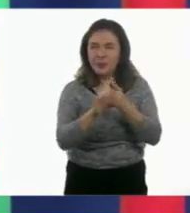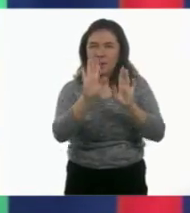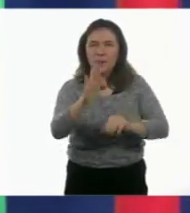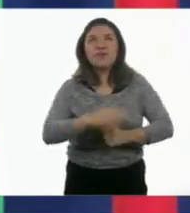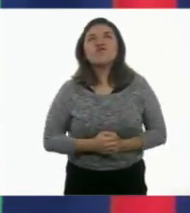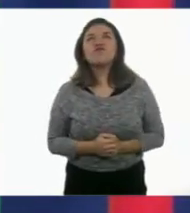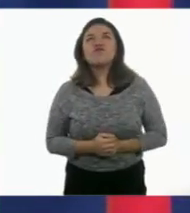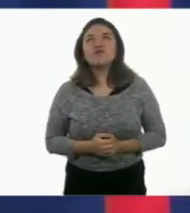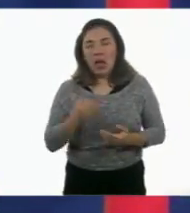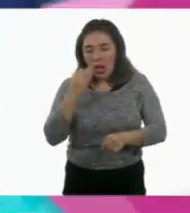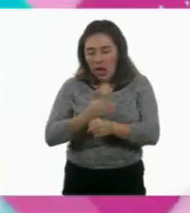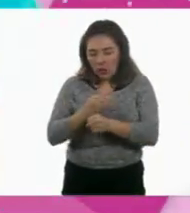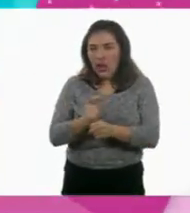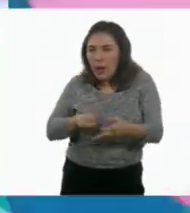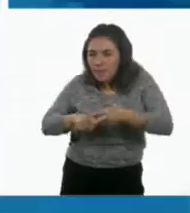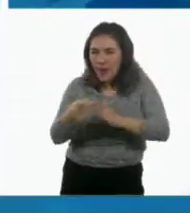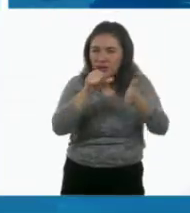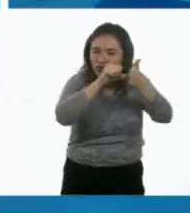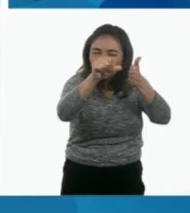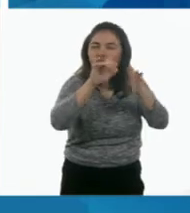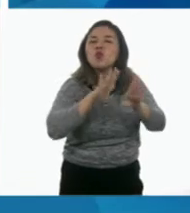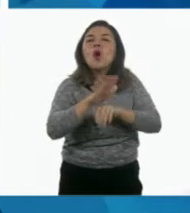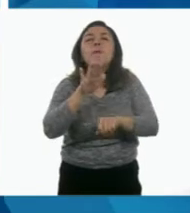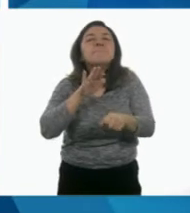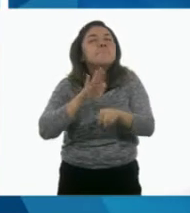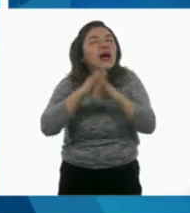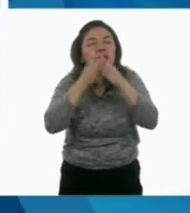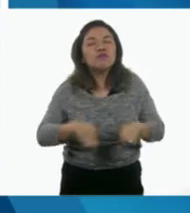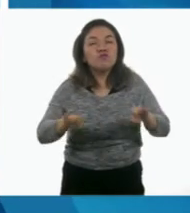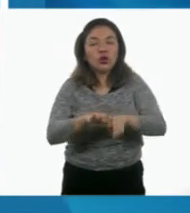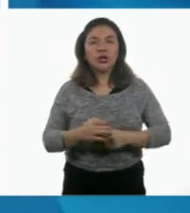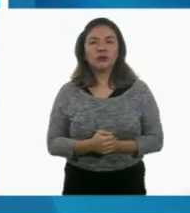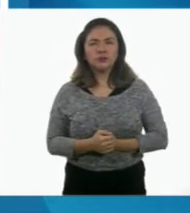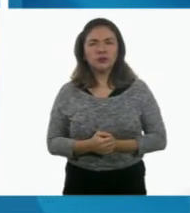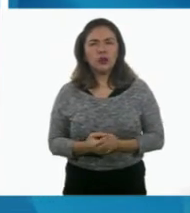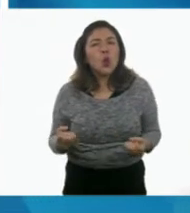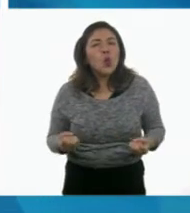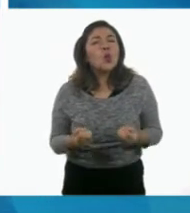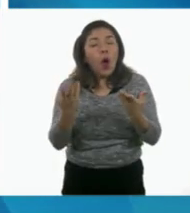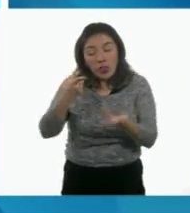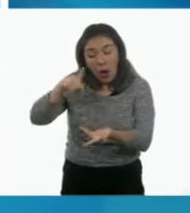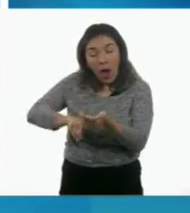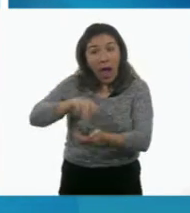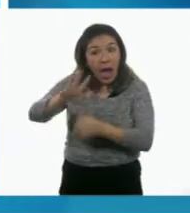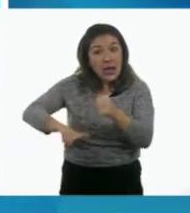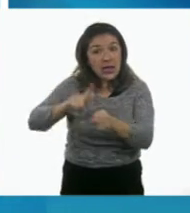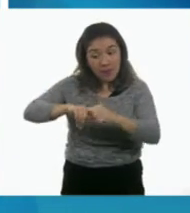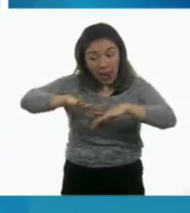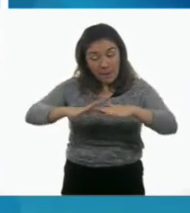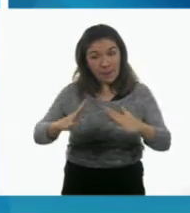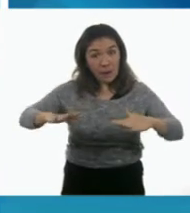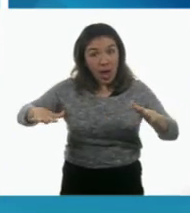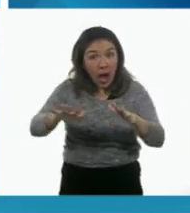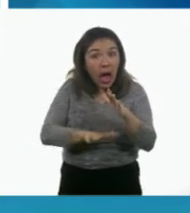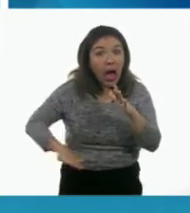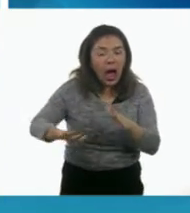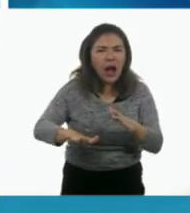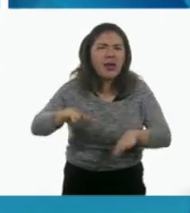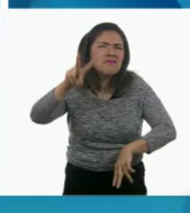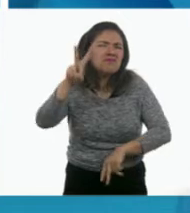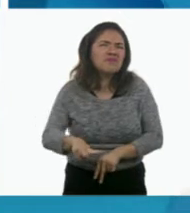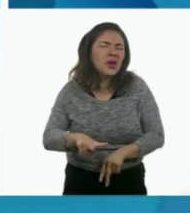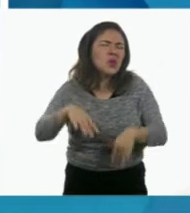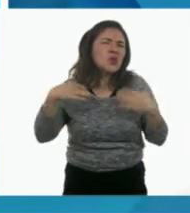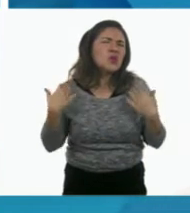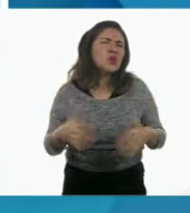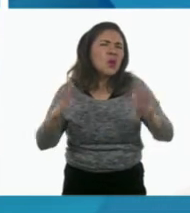parece si empezamos a subrayarlo? El número y variedad de seres vivos que hay en el mar es